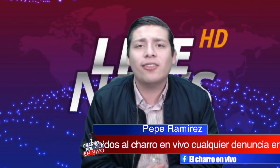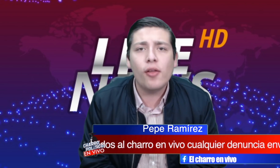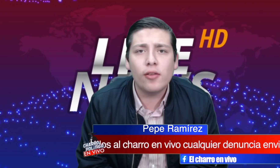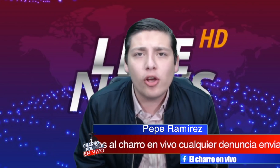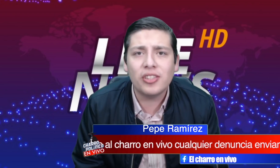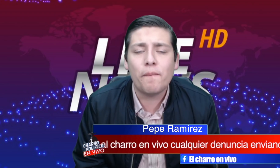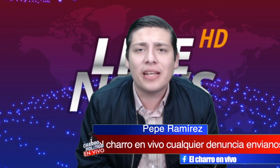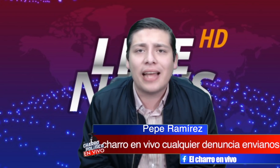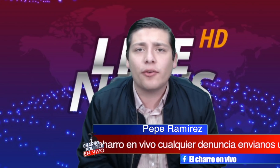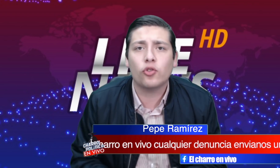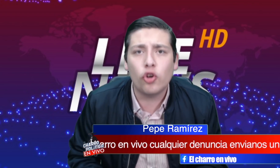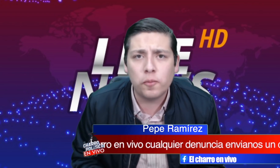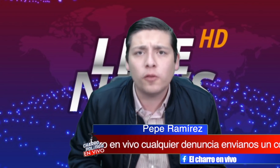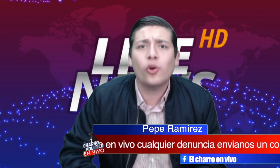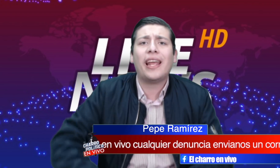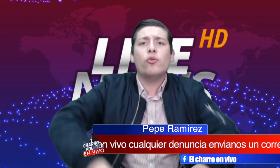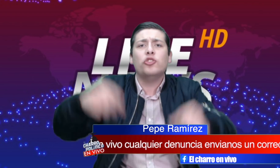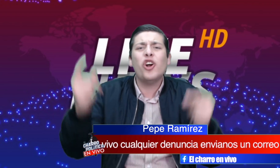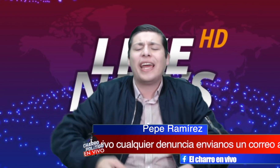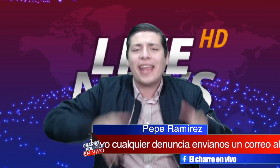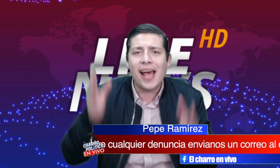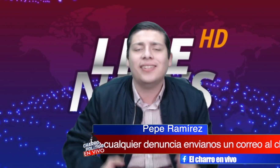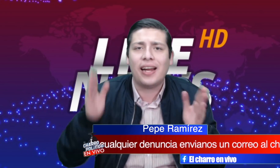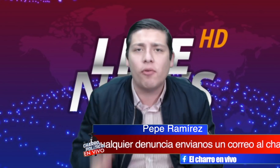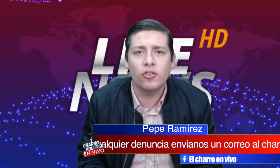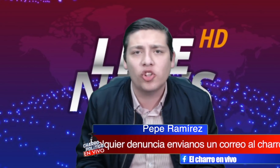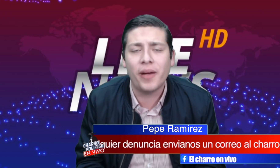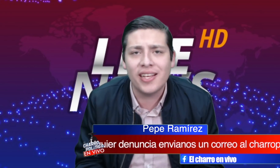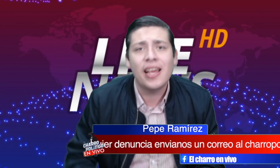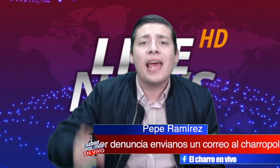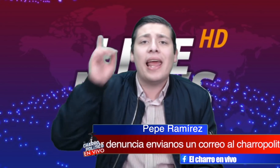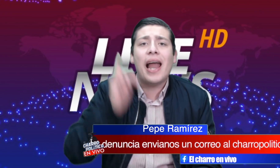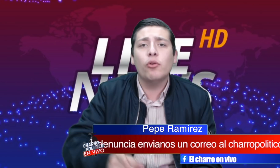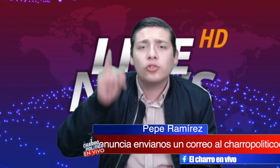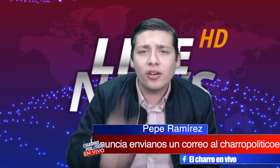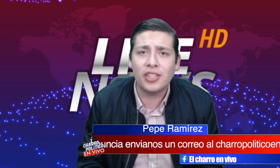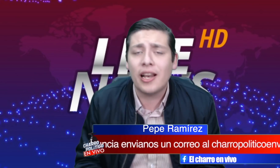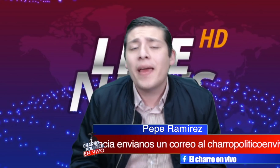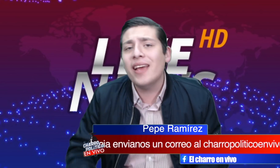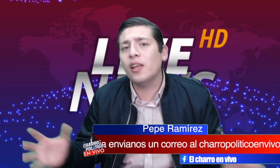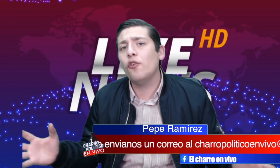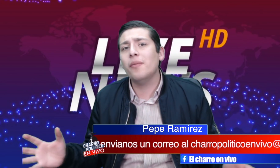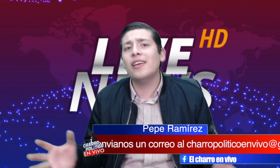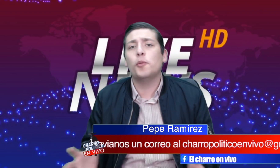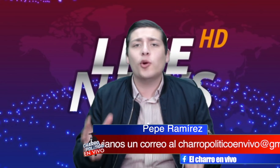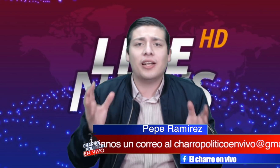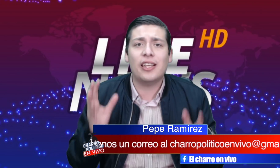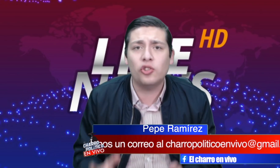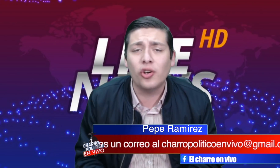a todos los empresarios corruptos porque anunció que ya se acabó en nuestro país el outsourcing, esta forma